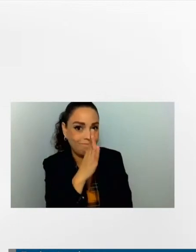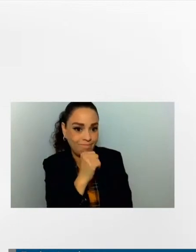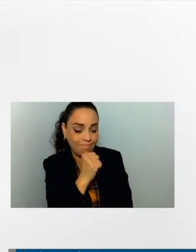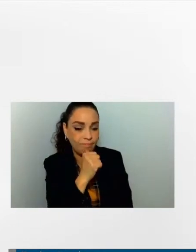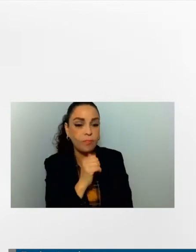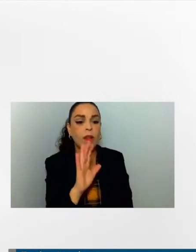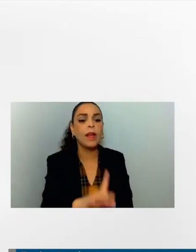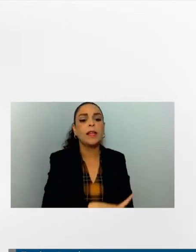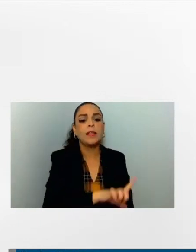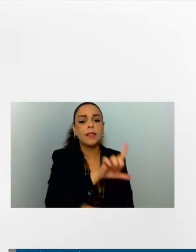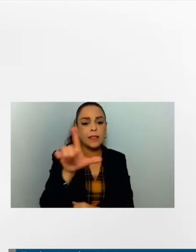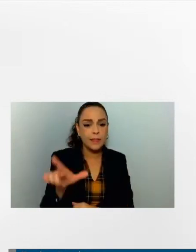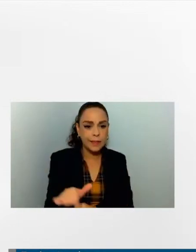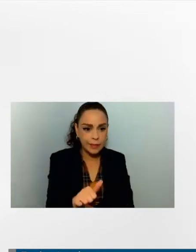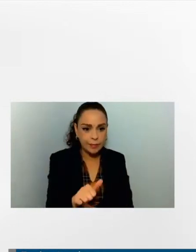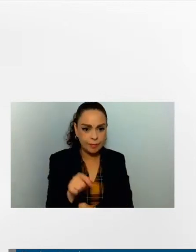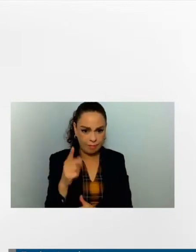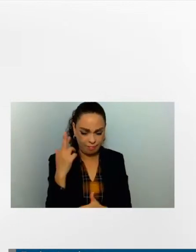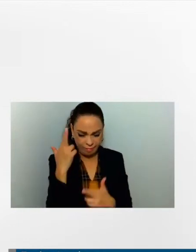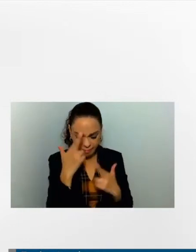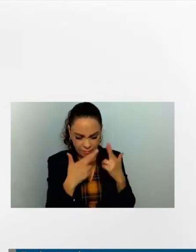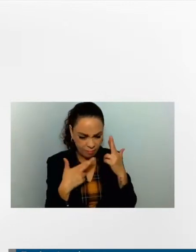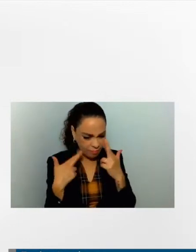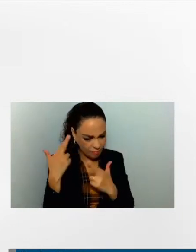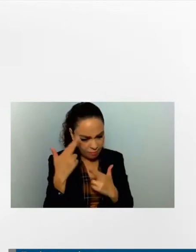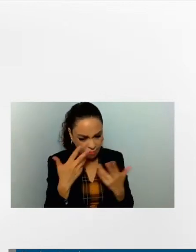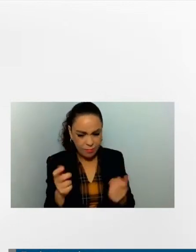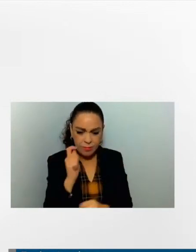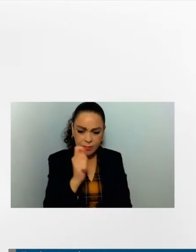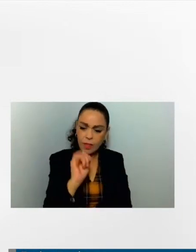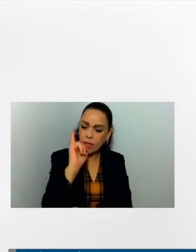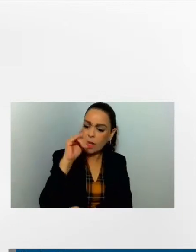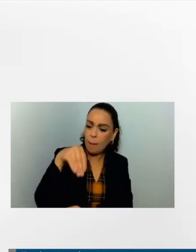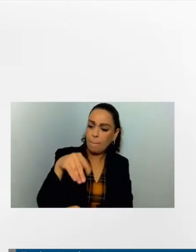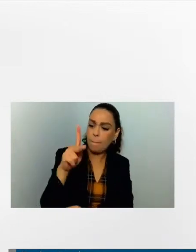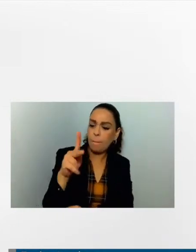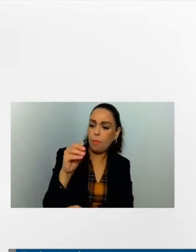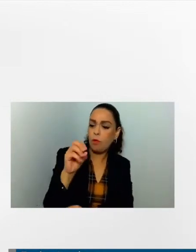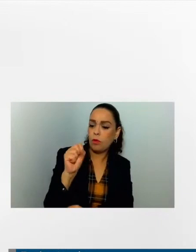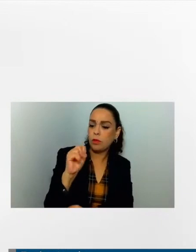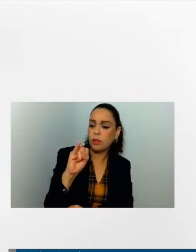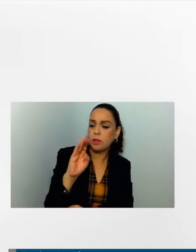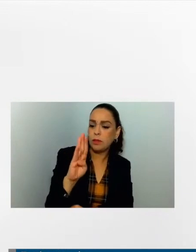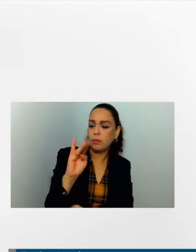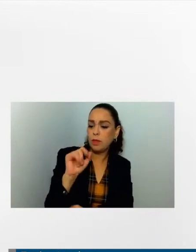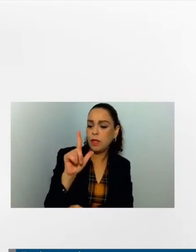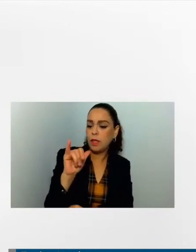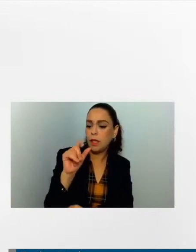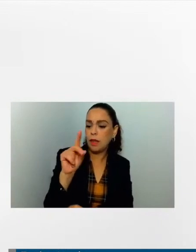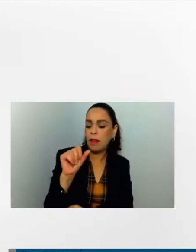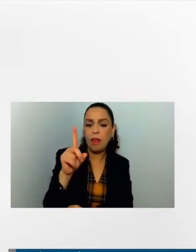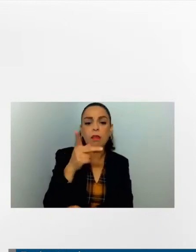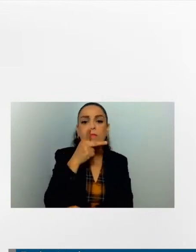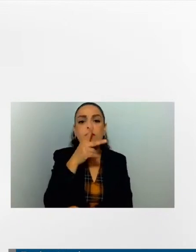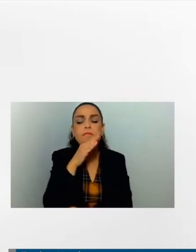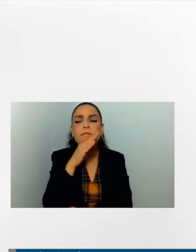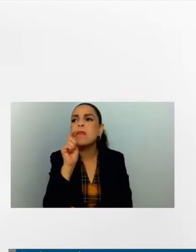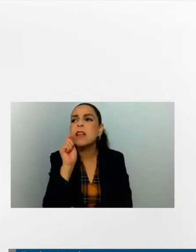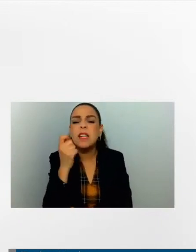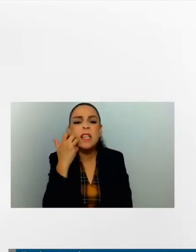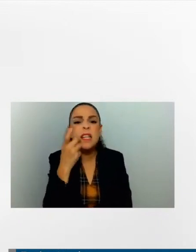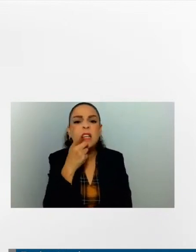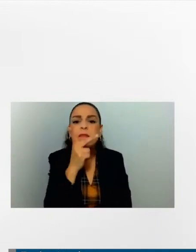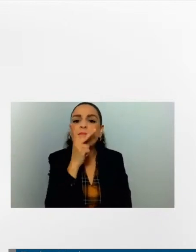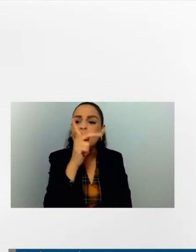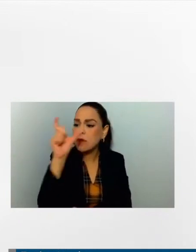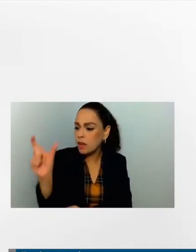ya estudia, bueno, ¿y qué es esto de la imposibilidad, no? O sea, cuando hablamos de que los padres estén imposibilitados, ¿a qué nos referimos? Y la Corte